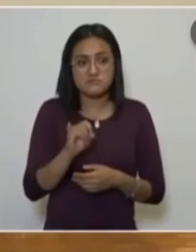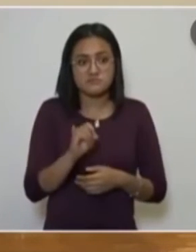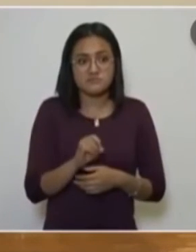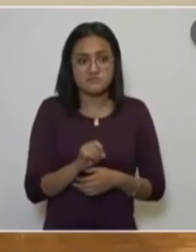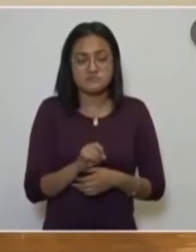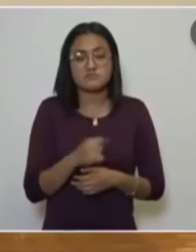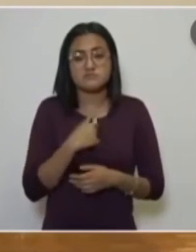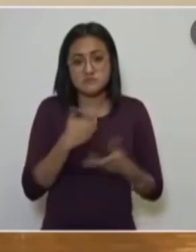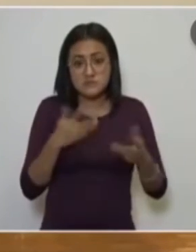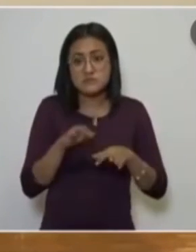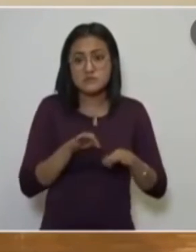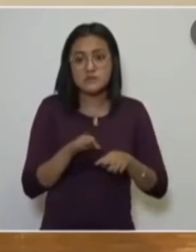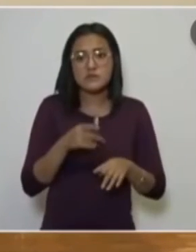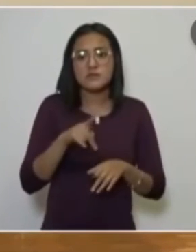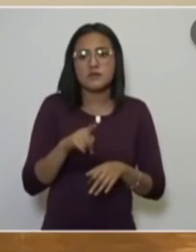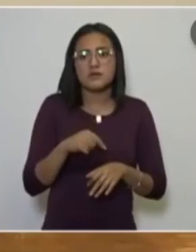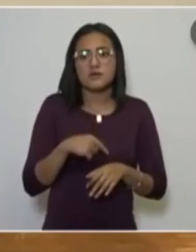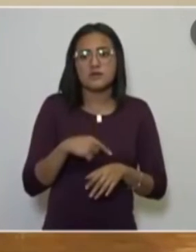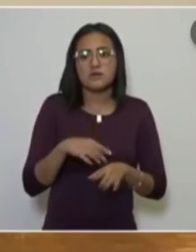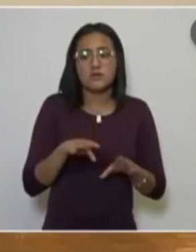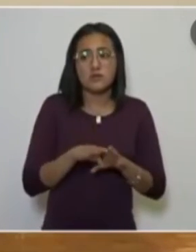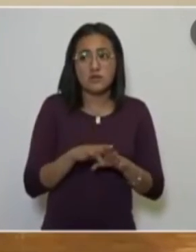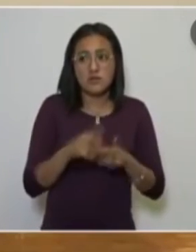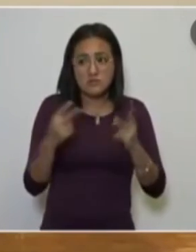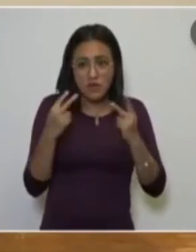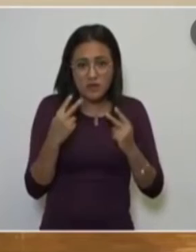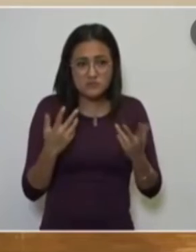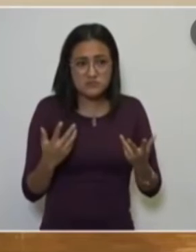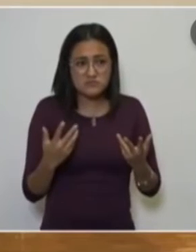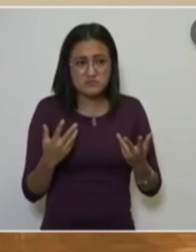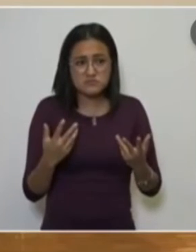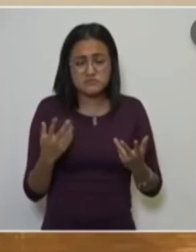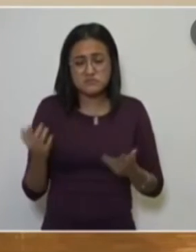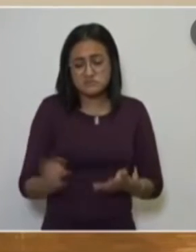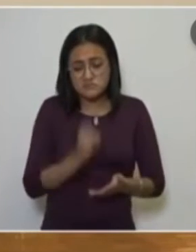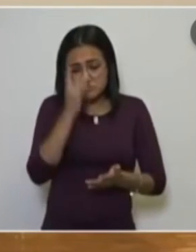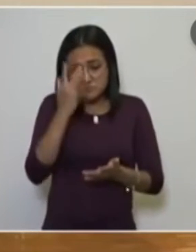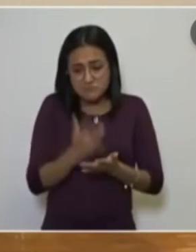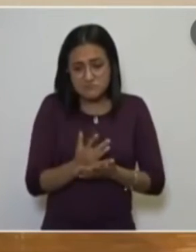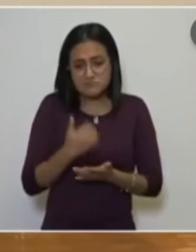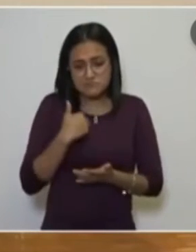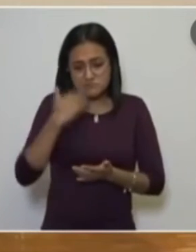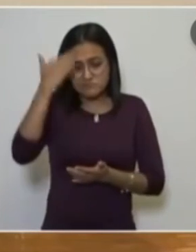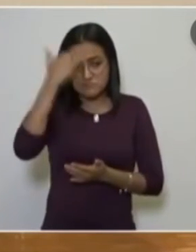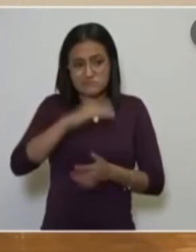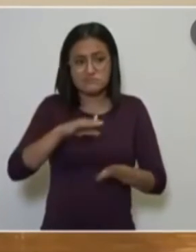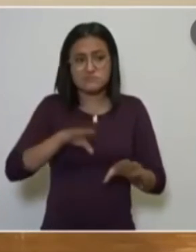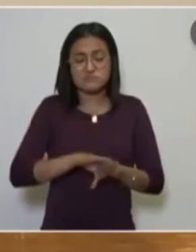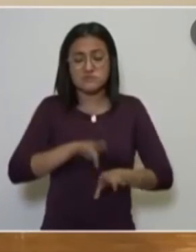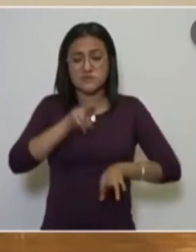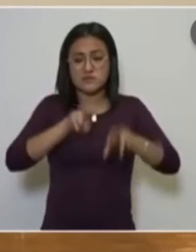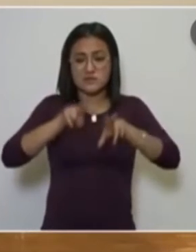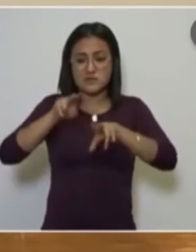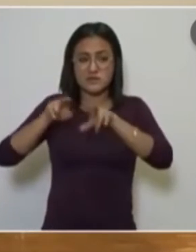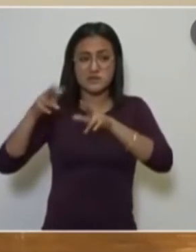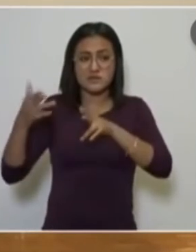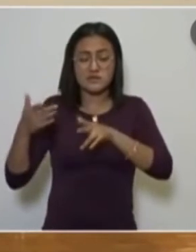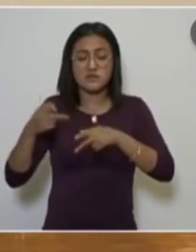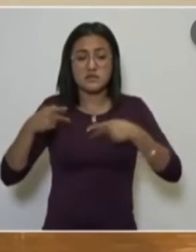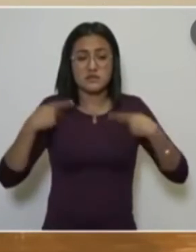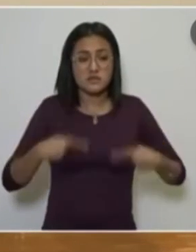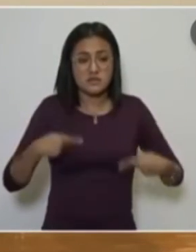la autoridad está trabajando y eso solamente acredita al nivel de las